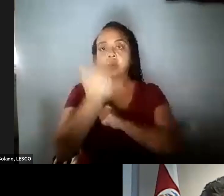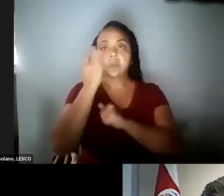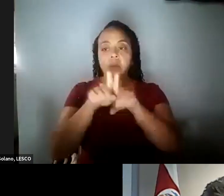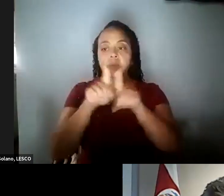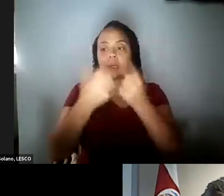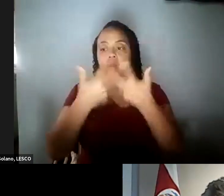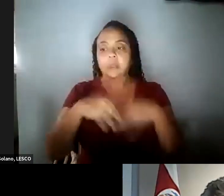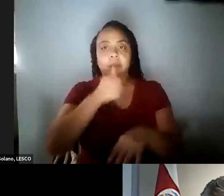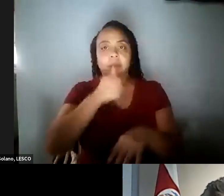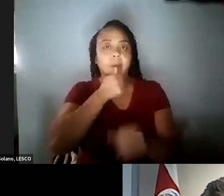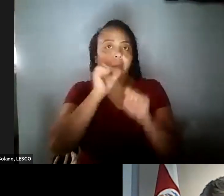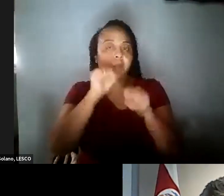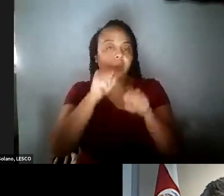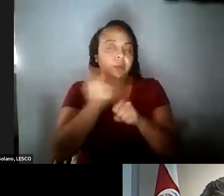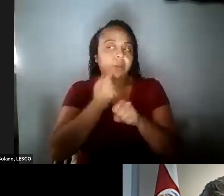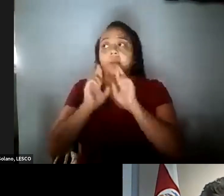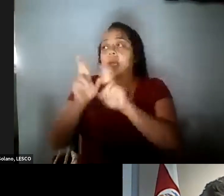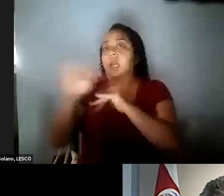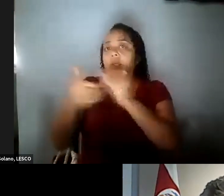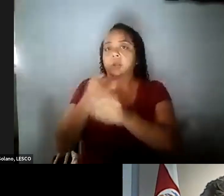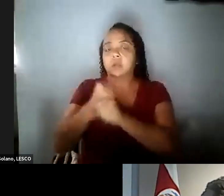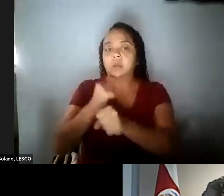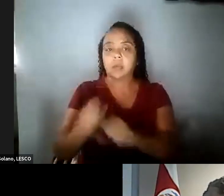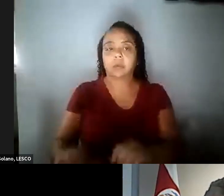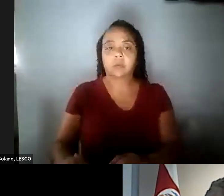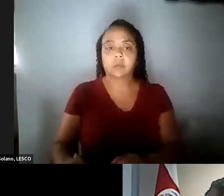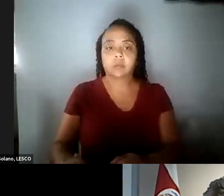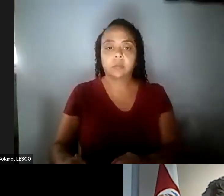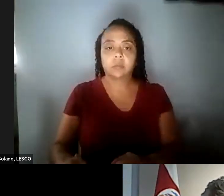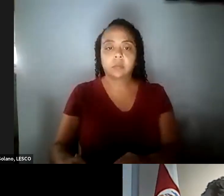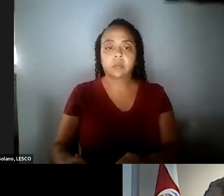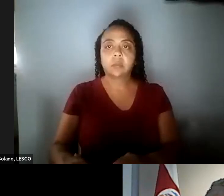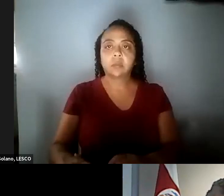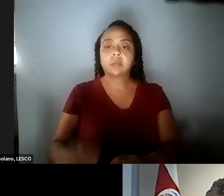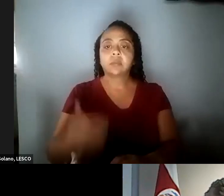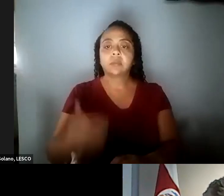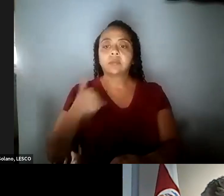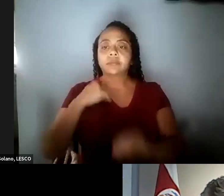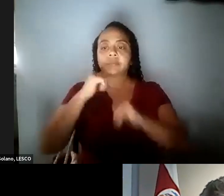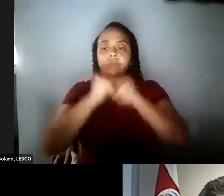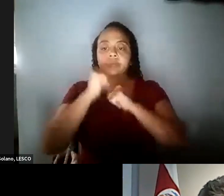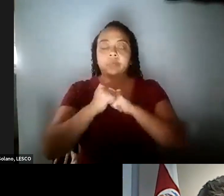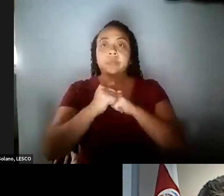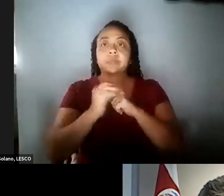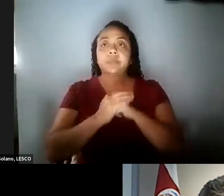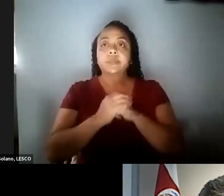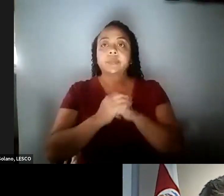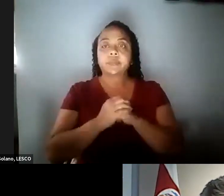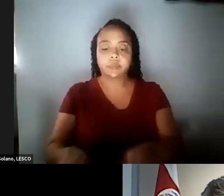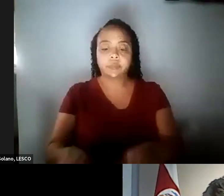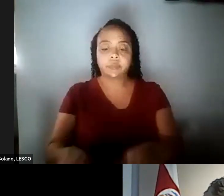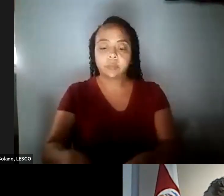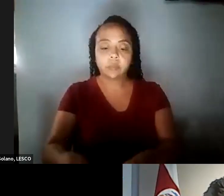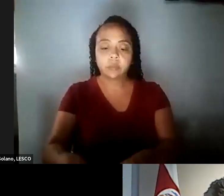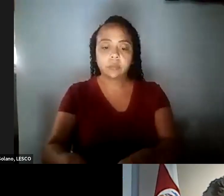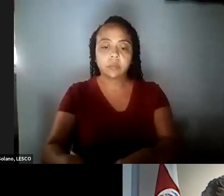puede sencillamente regalar todo su trabajo habrá una estructura de costos que hay que compensar que hay algunos trámites administrativos que